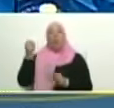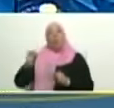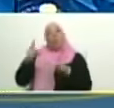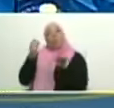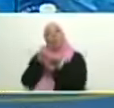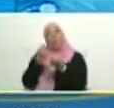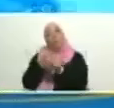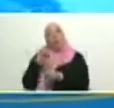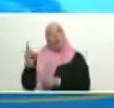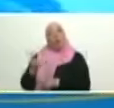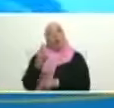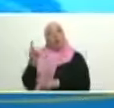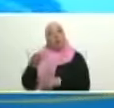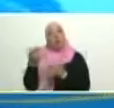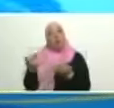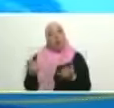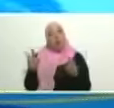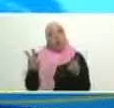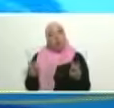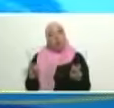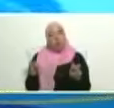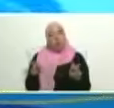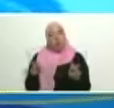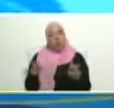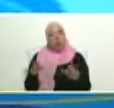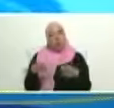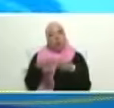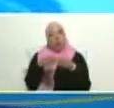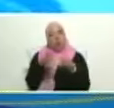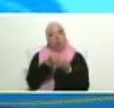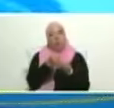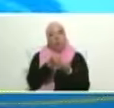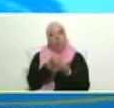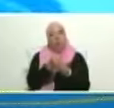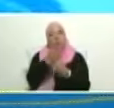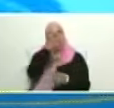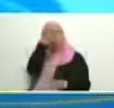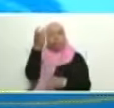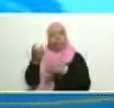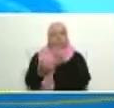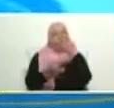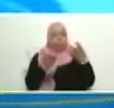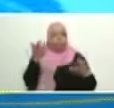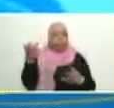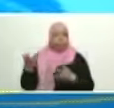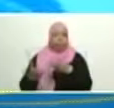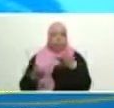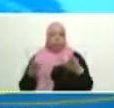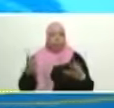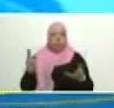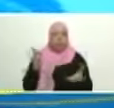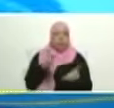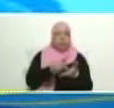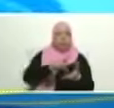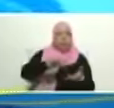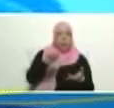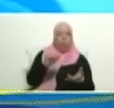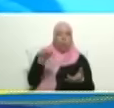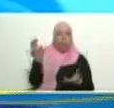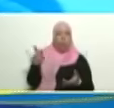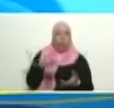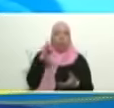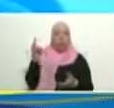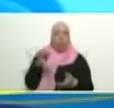pasó en Bolivia recientemente. Llegó nuestra brigada y estaba incendiada Bolivia. Pim, pum, pac, apagamos todos los